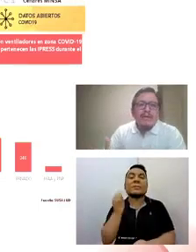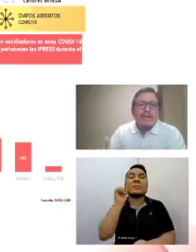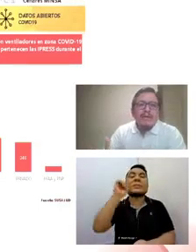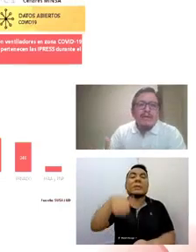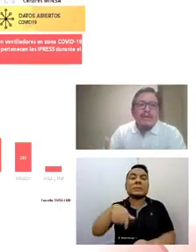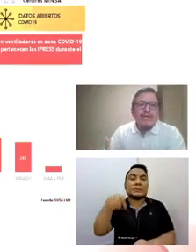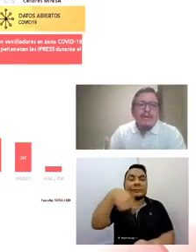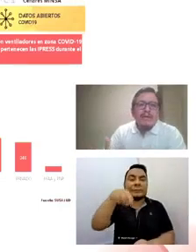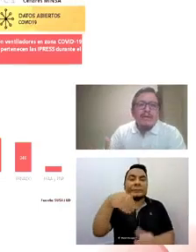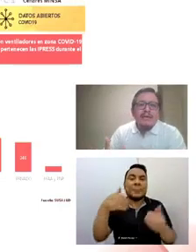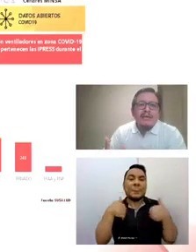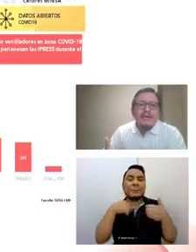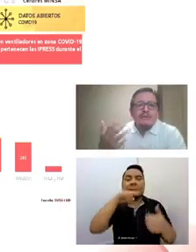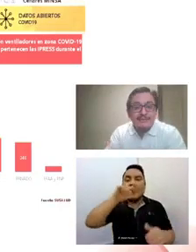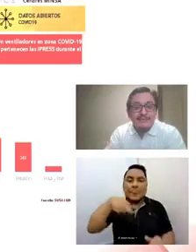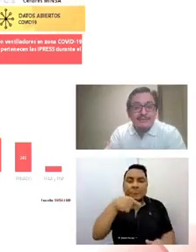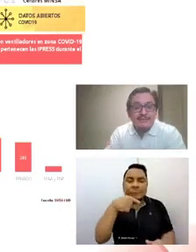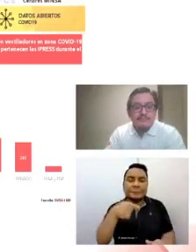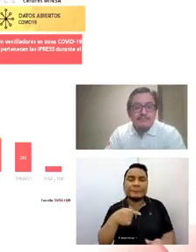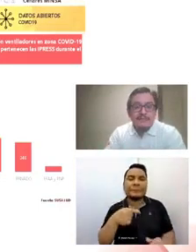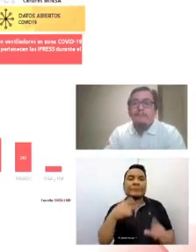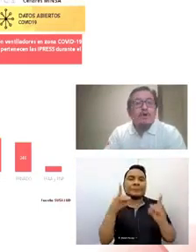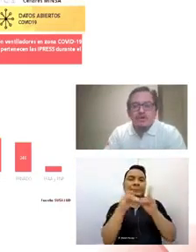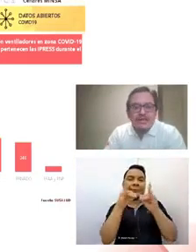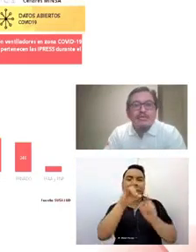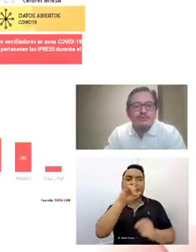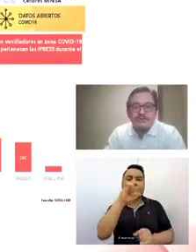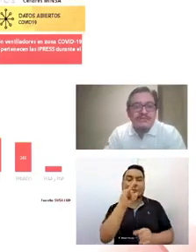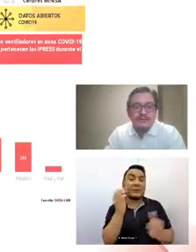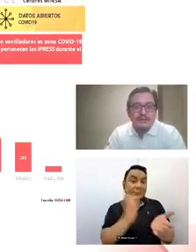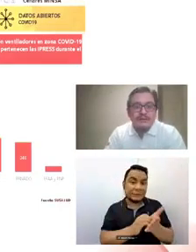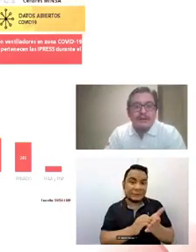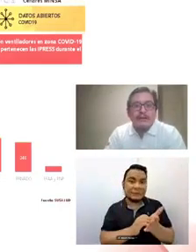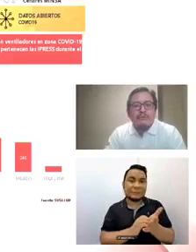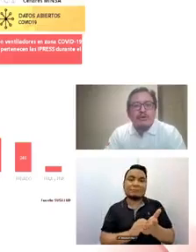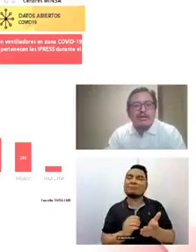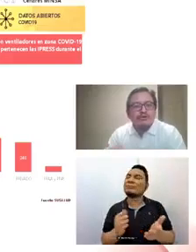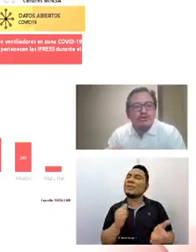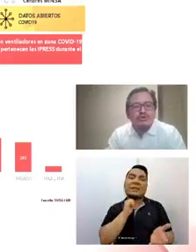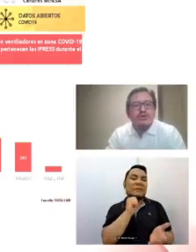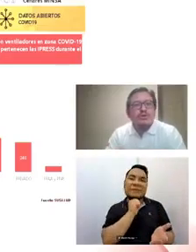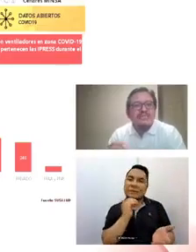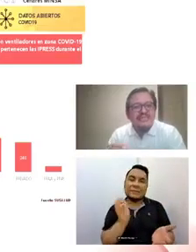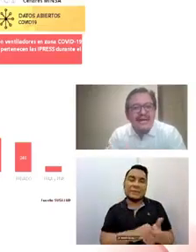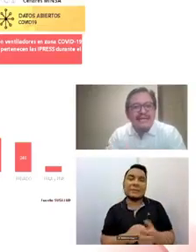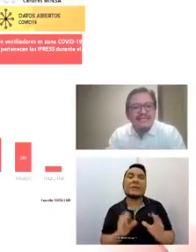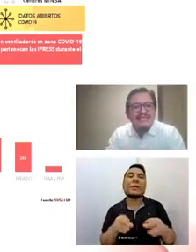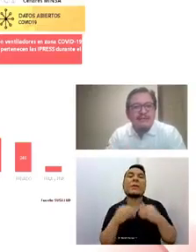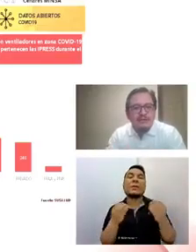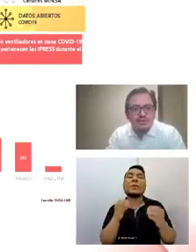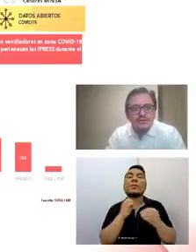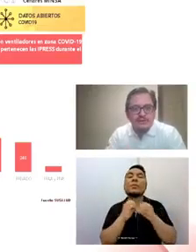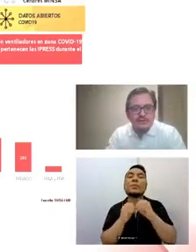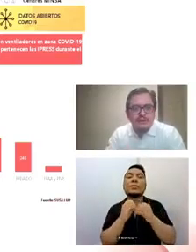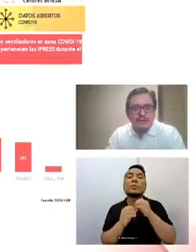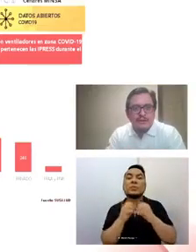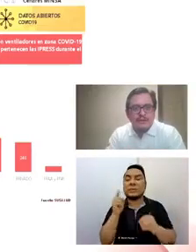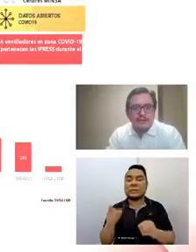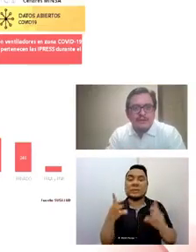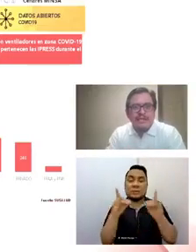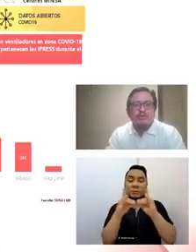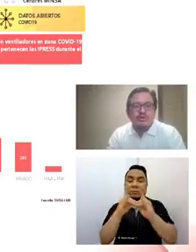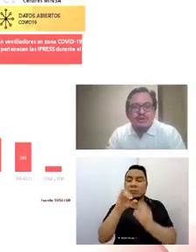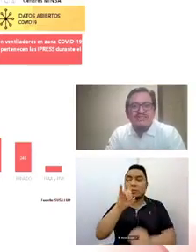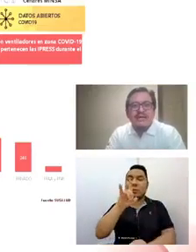tuviéramos 1.000 camas UCI más, tampoco sería suficiente, porque la solución no está en las camas